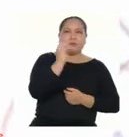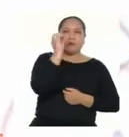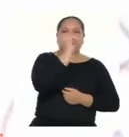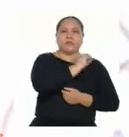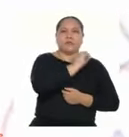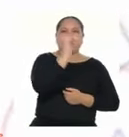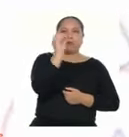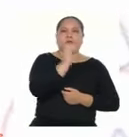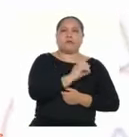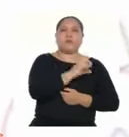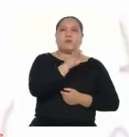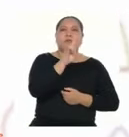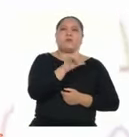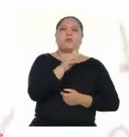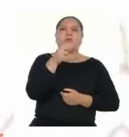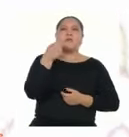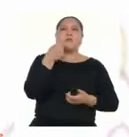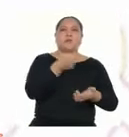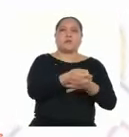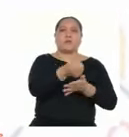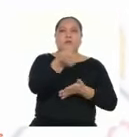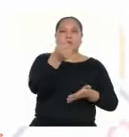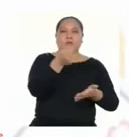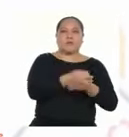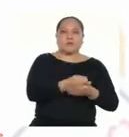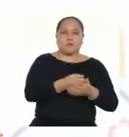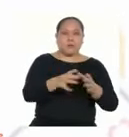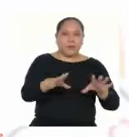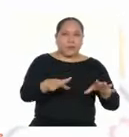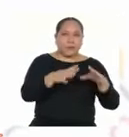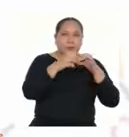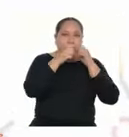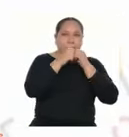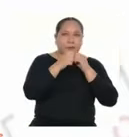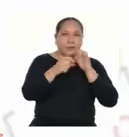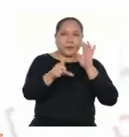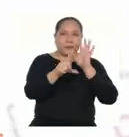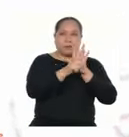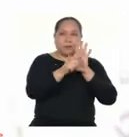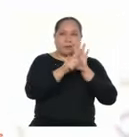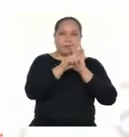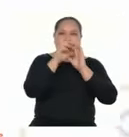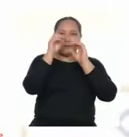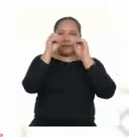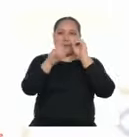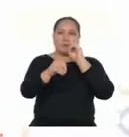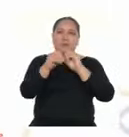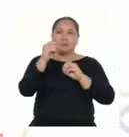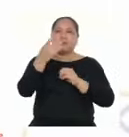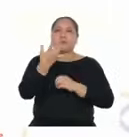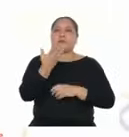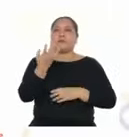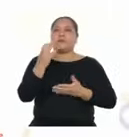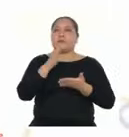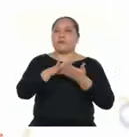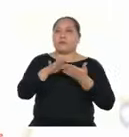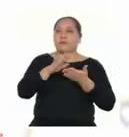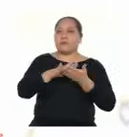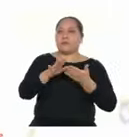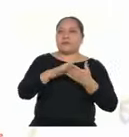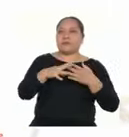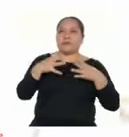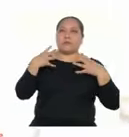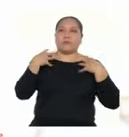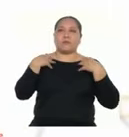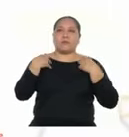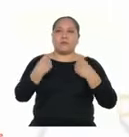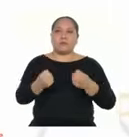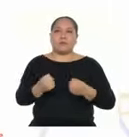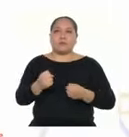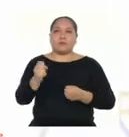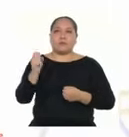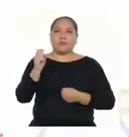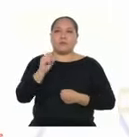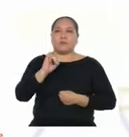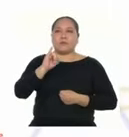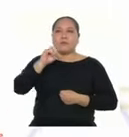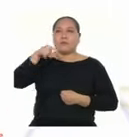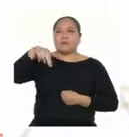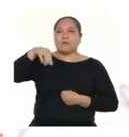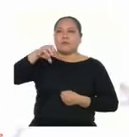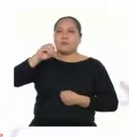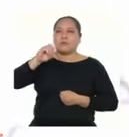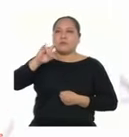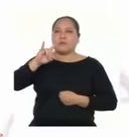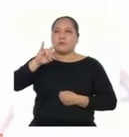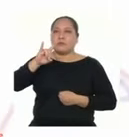impuesto por el consumo de bolsas de plástico. La ley también establece algunas excepciones por temas de salud, inocuidad